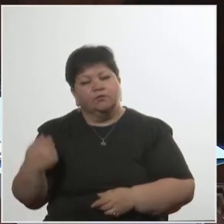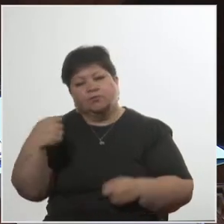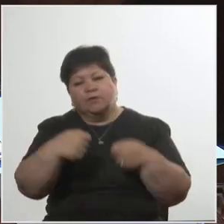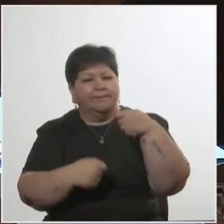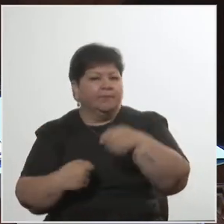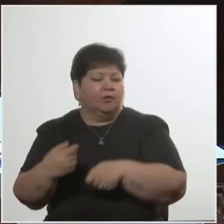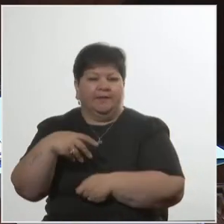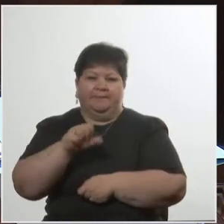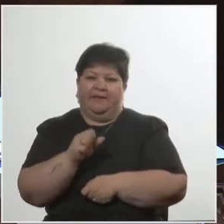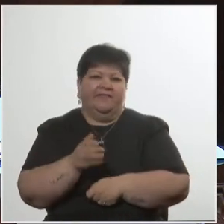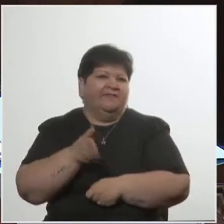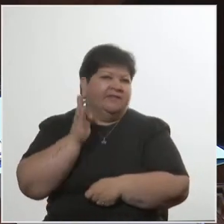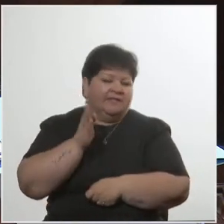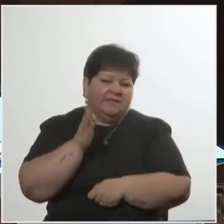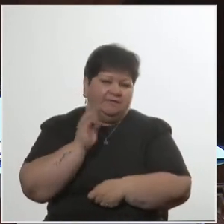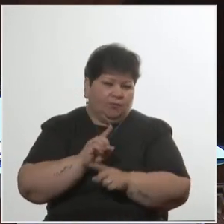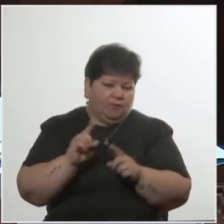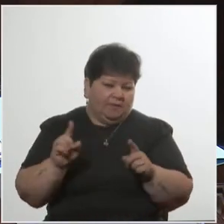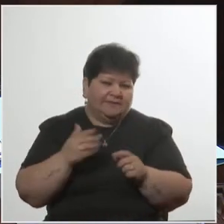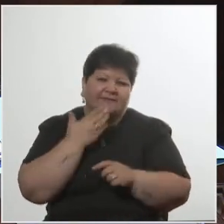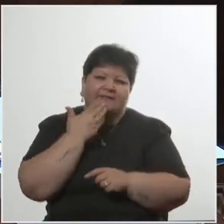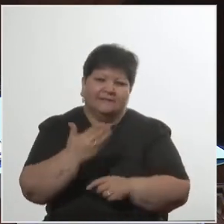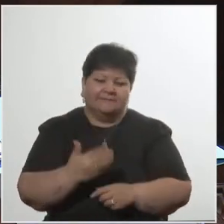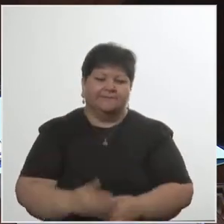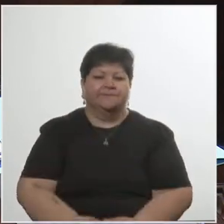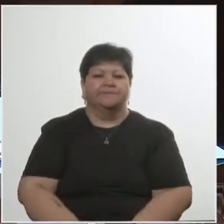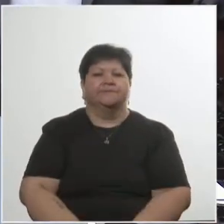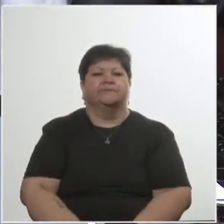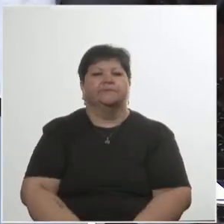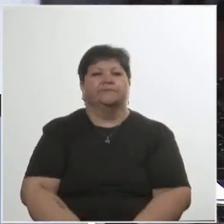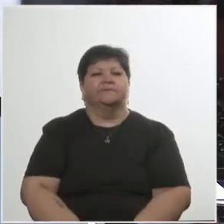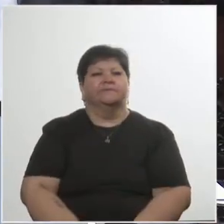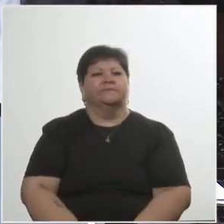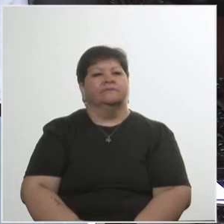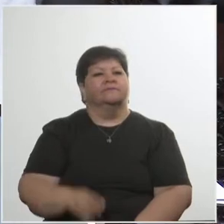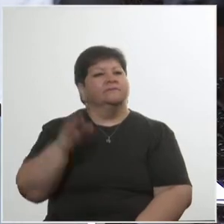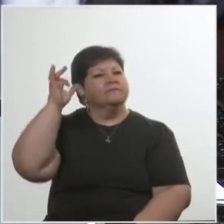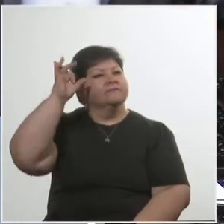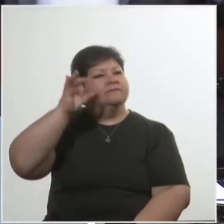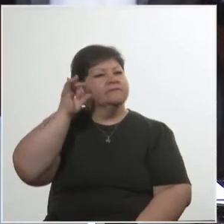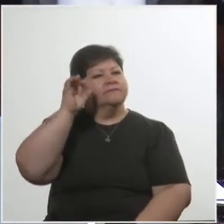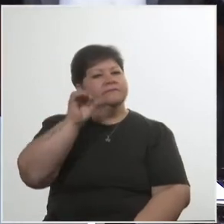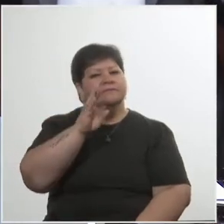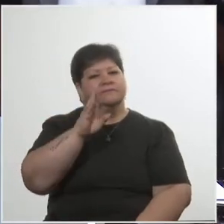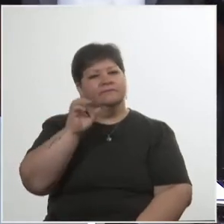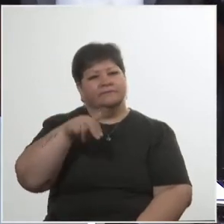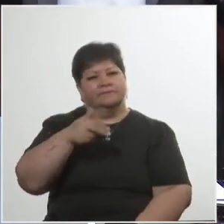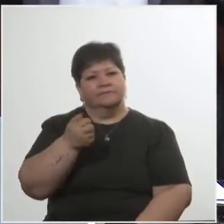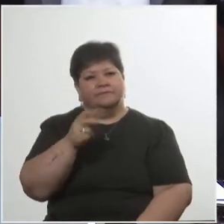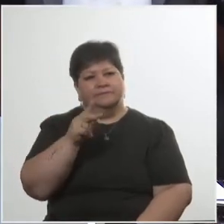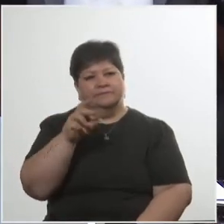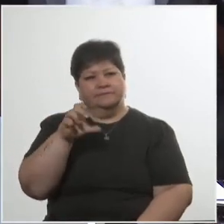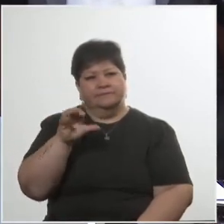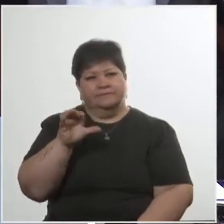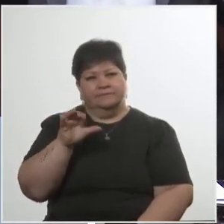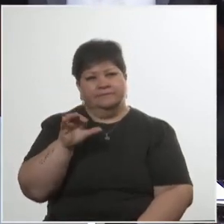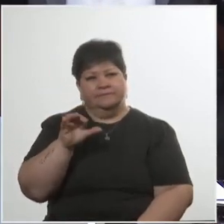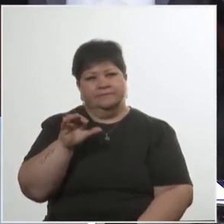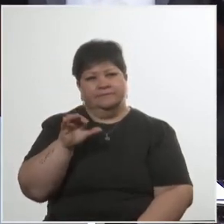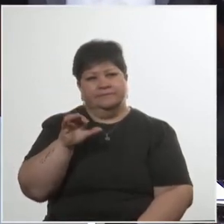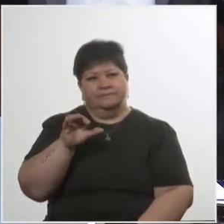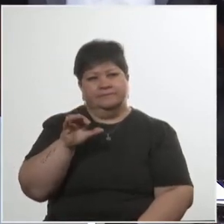no el definitivo Muchas gracias bien el senador penadés nos estaba pidiendo y vamos a proceder a